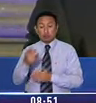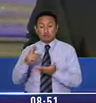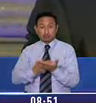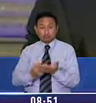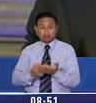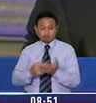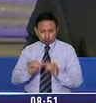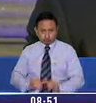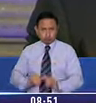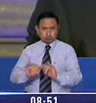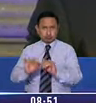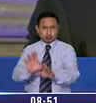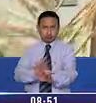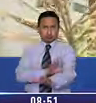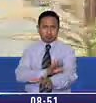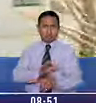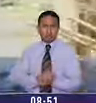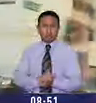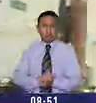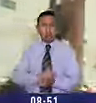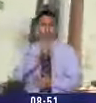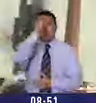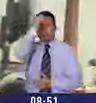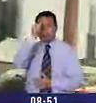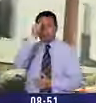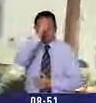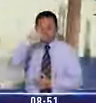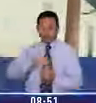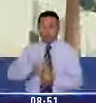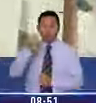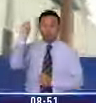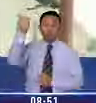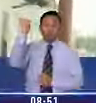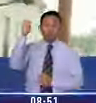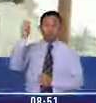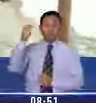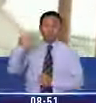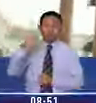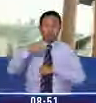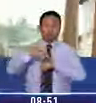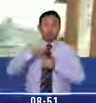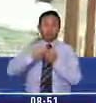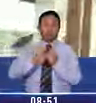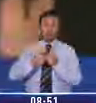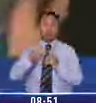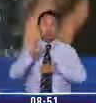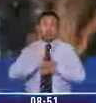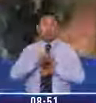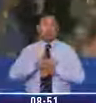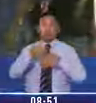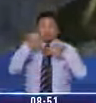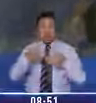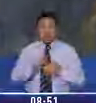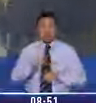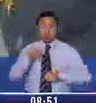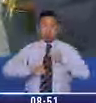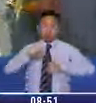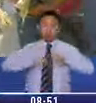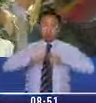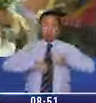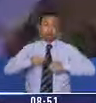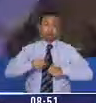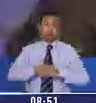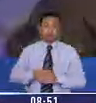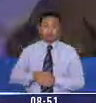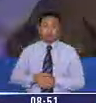esta celebración. El Domingo de Ramos este año tendrá un cambio de horario debido a una carrera ciclística que se efectuará en la misma zona.